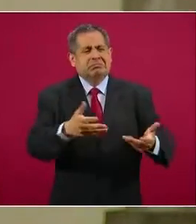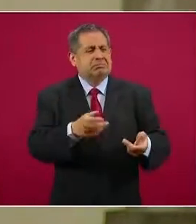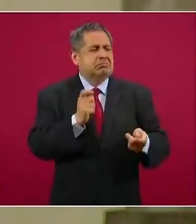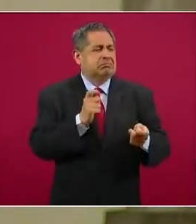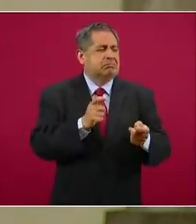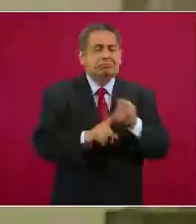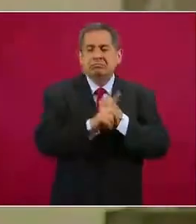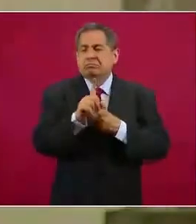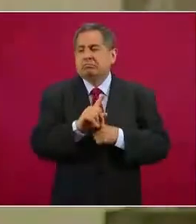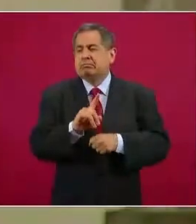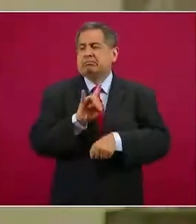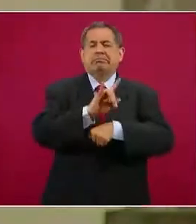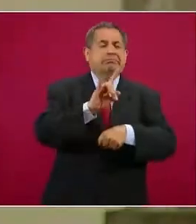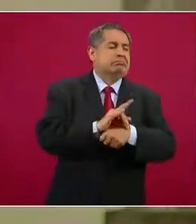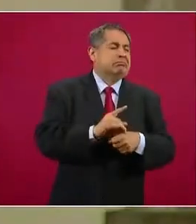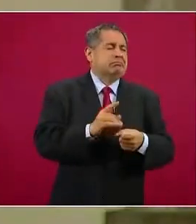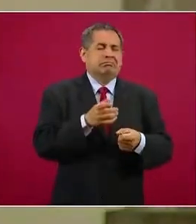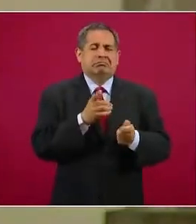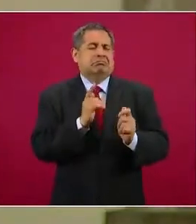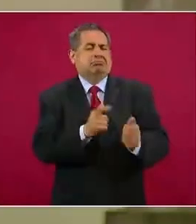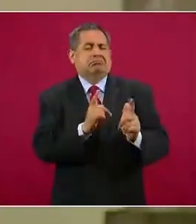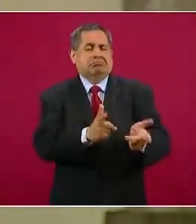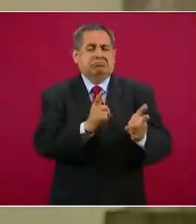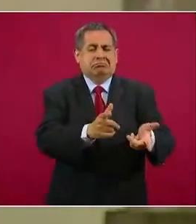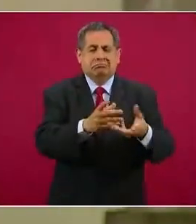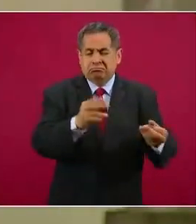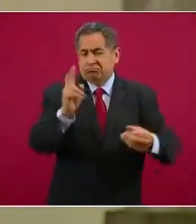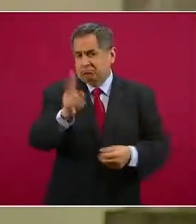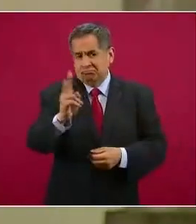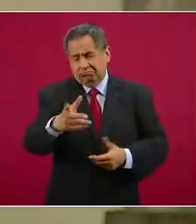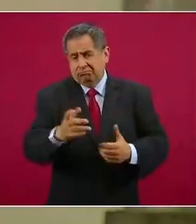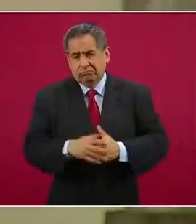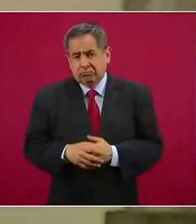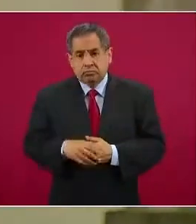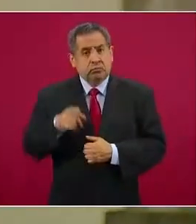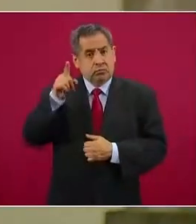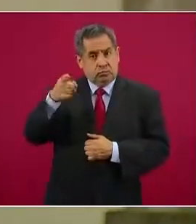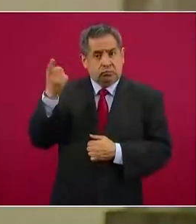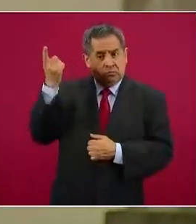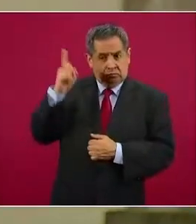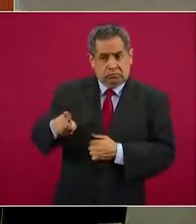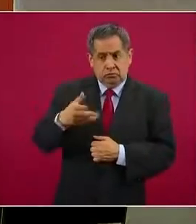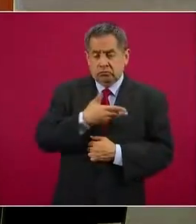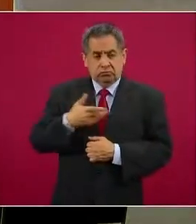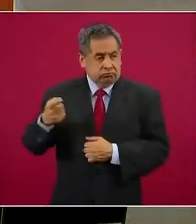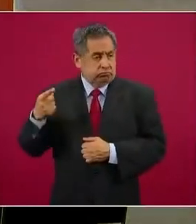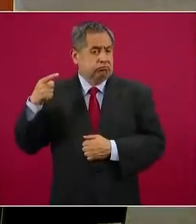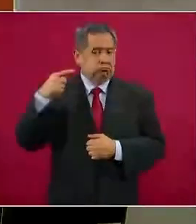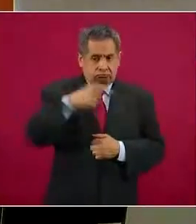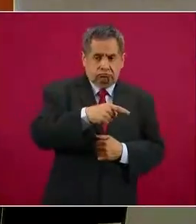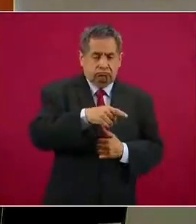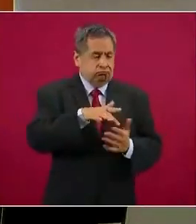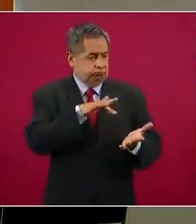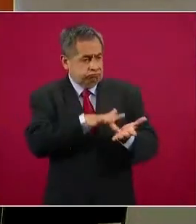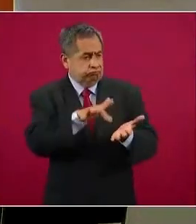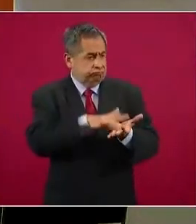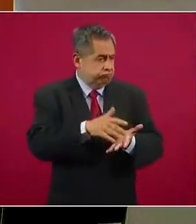mismo. Es una burla que después de que usted dio la orden para apoyarlos, para